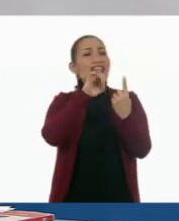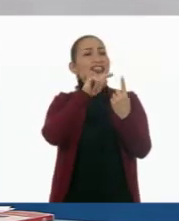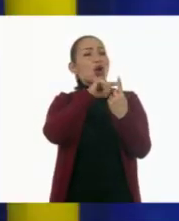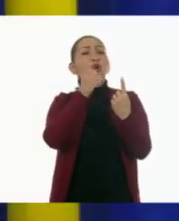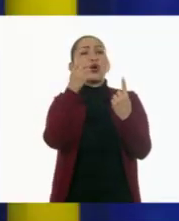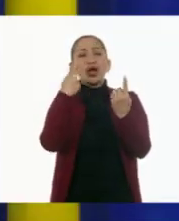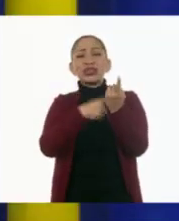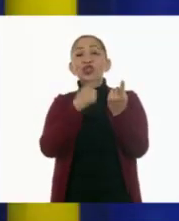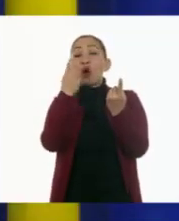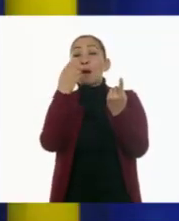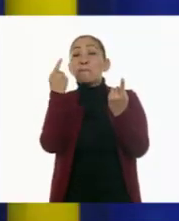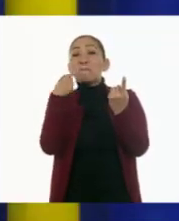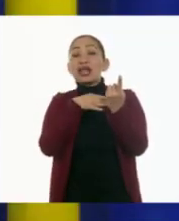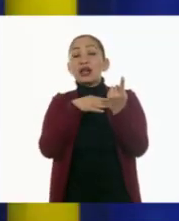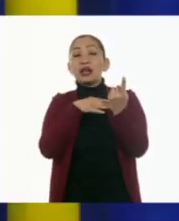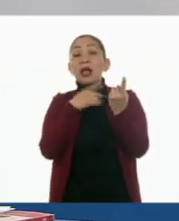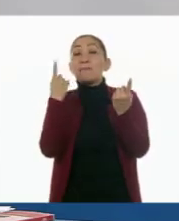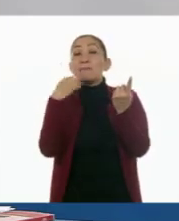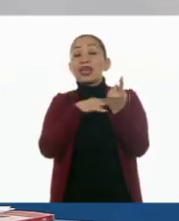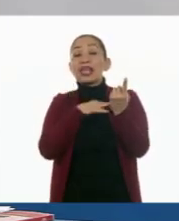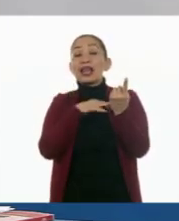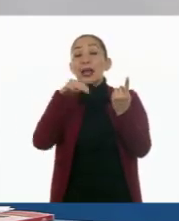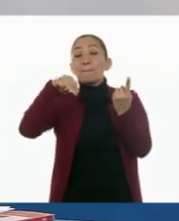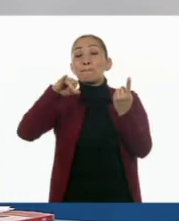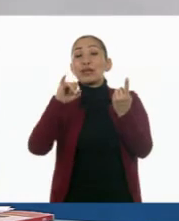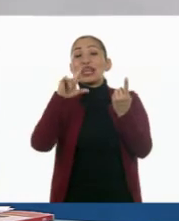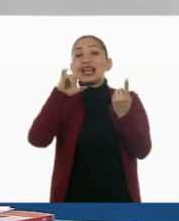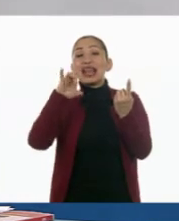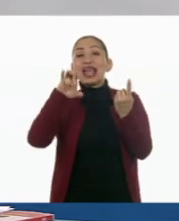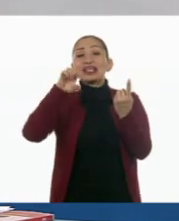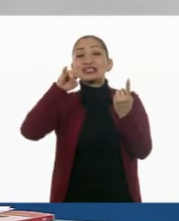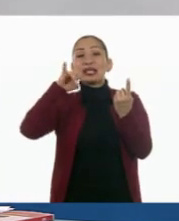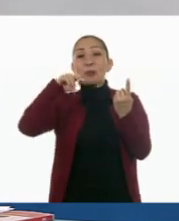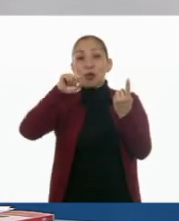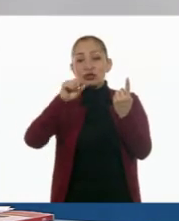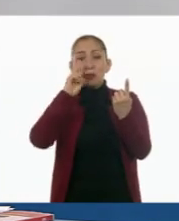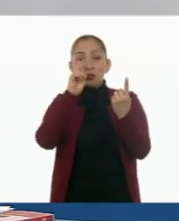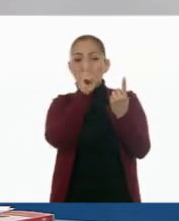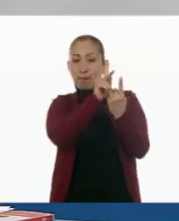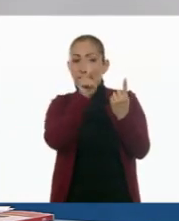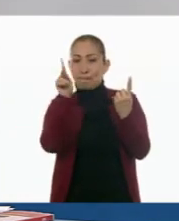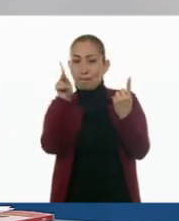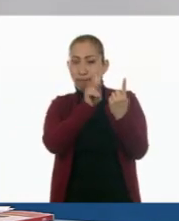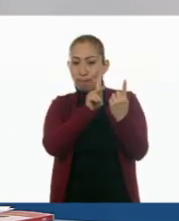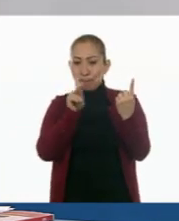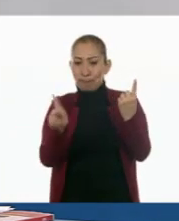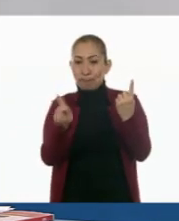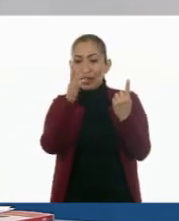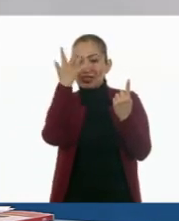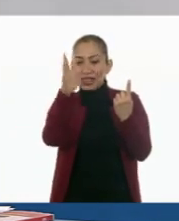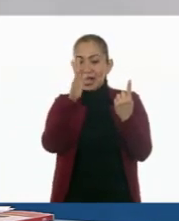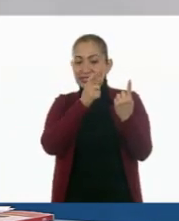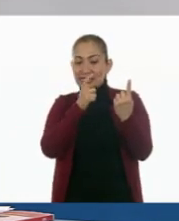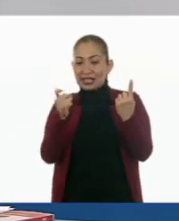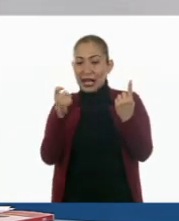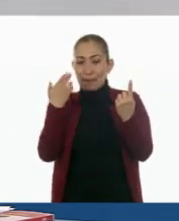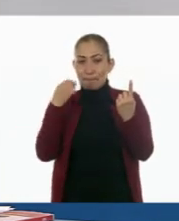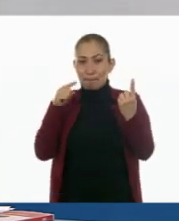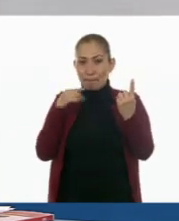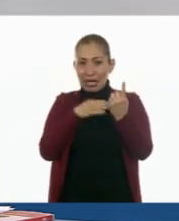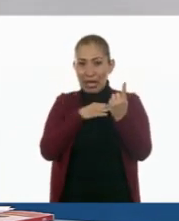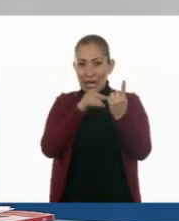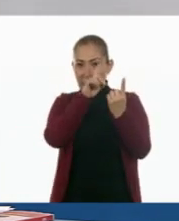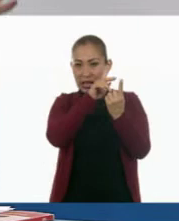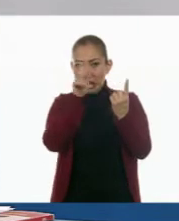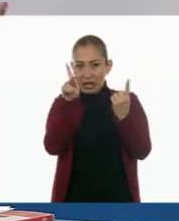milésimos tiene? 1000. Perfecto. Entonces, ya tenemos las equivalencias, ya sabemos que el entero puede